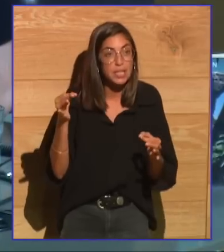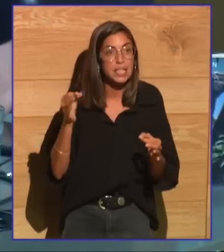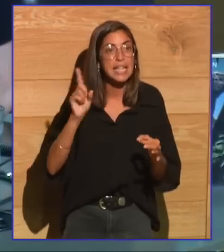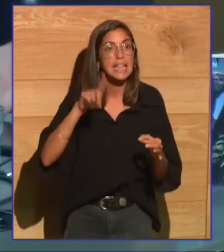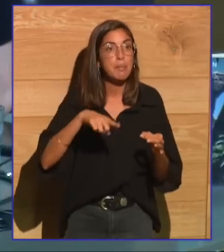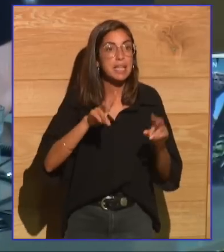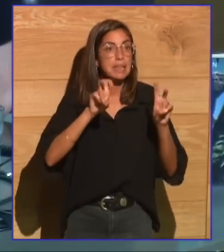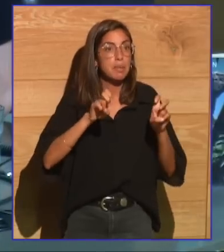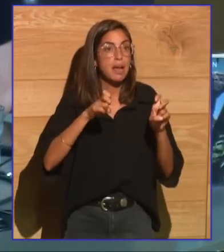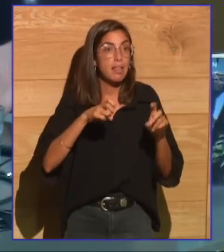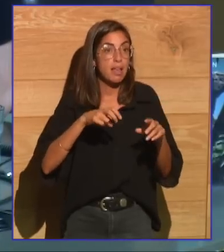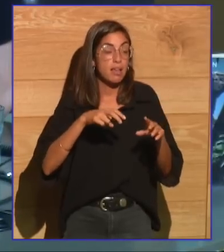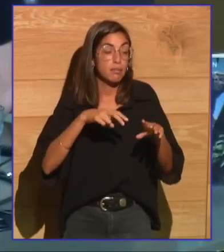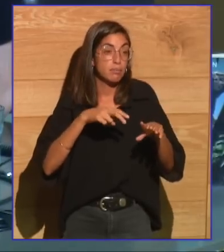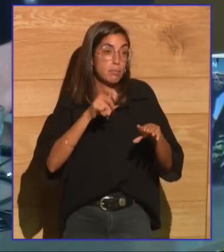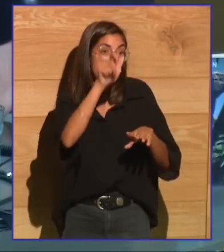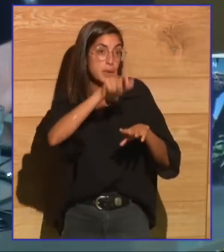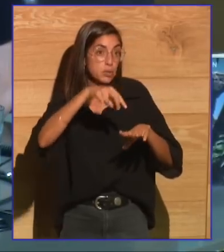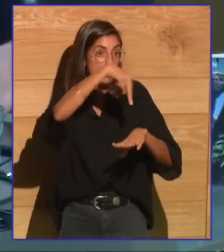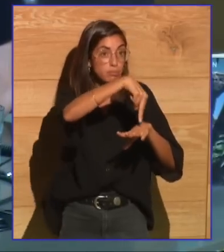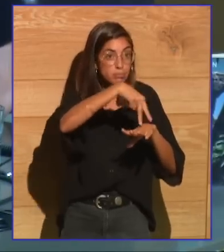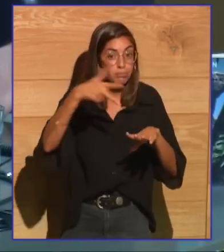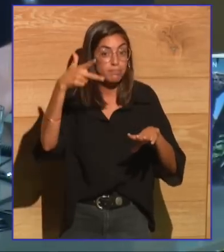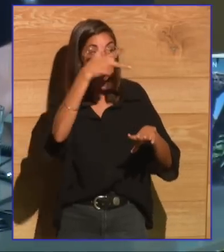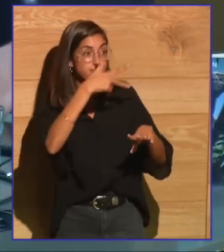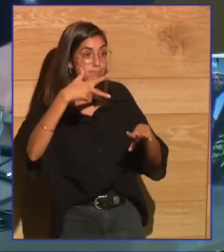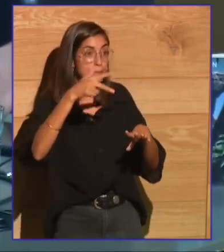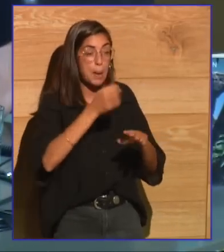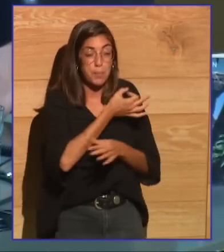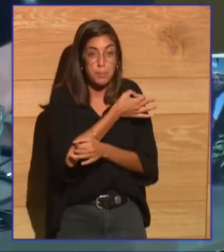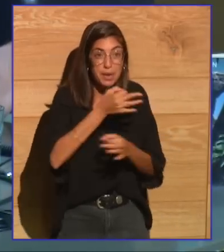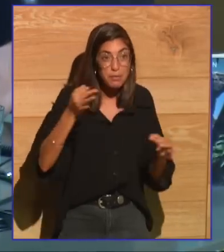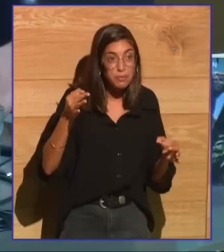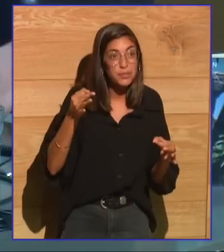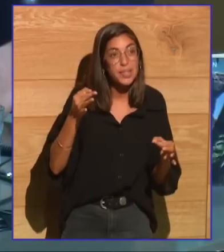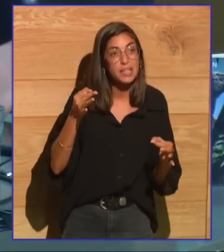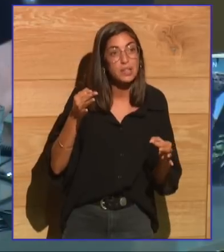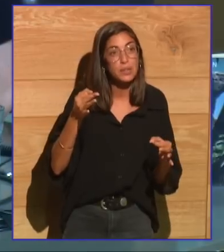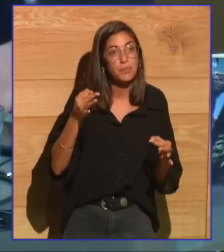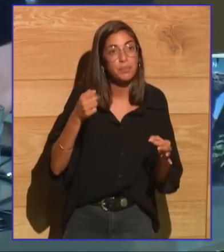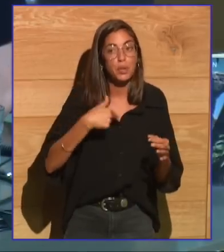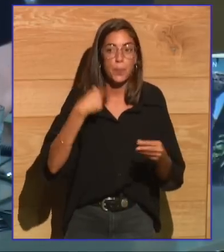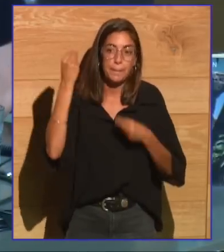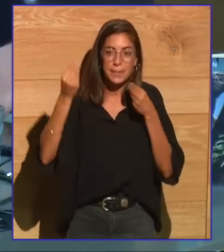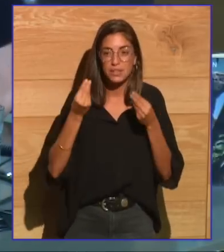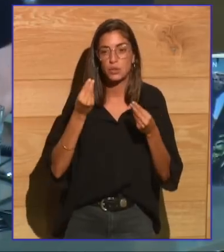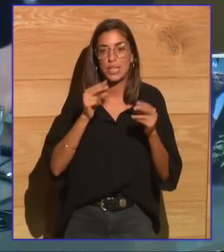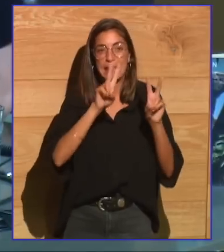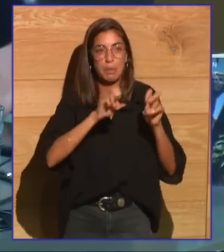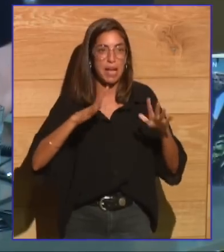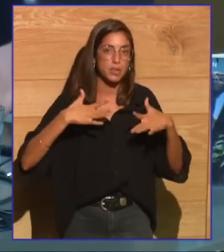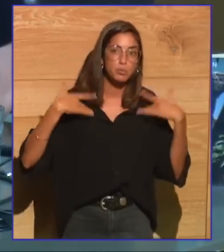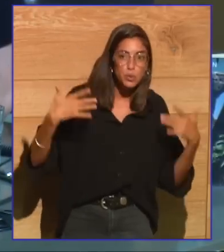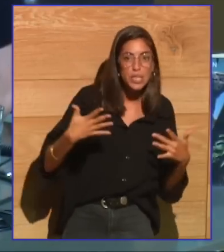de la puesta en escena llega a un equilibrio preciosísimo entre lo que es espontáneo en las interpretaciones